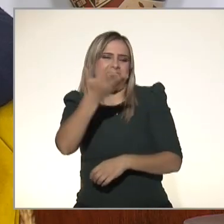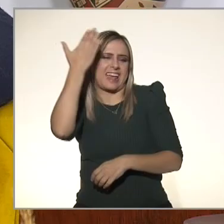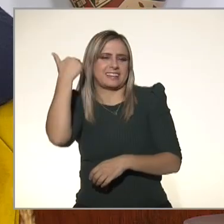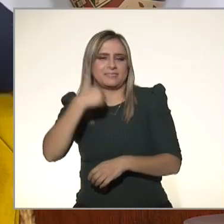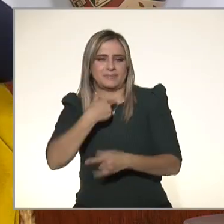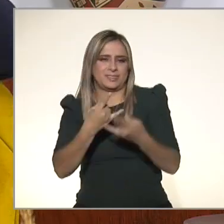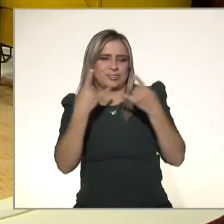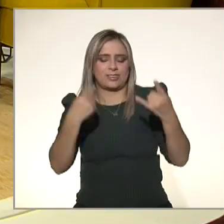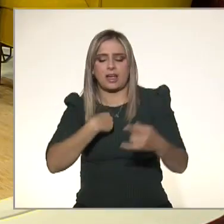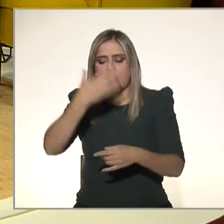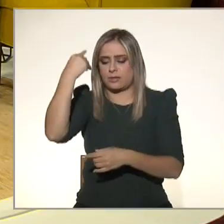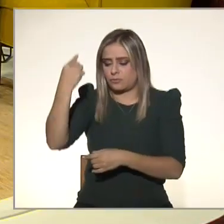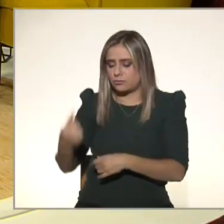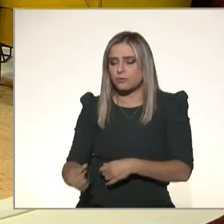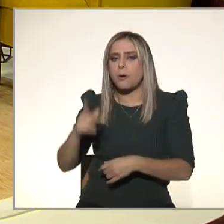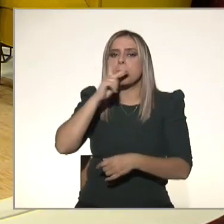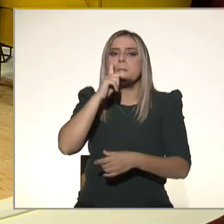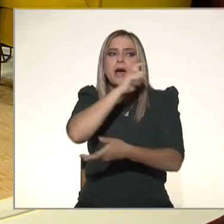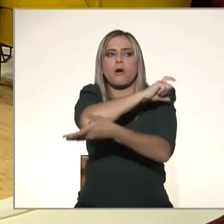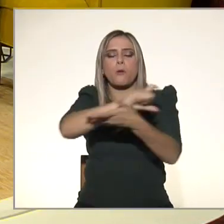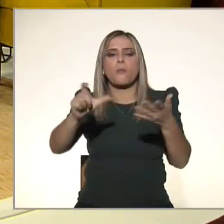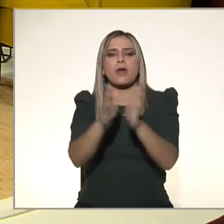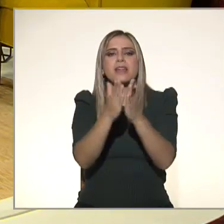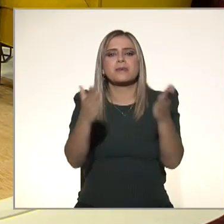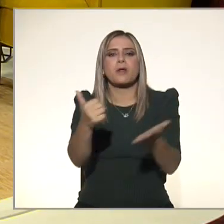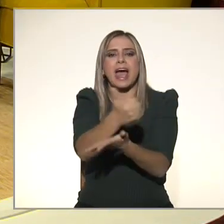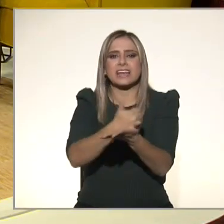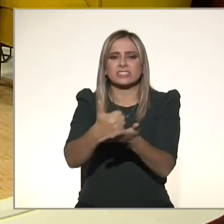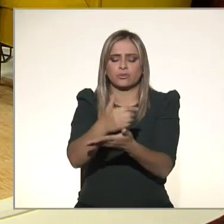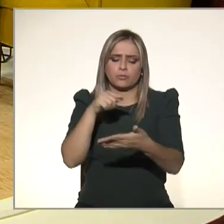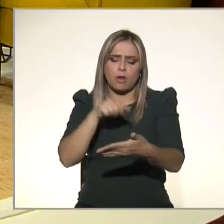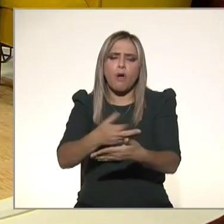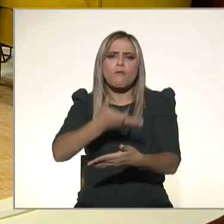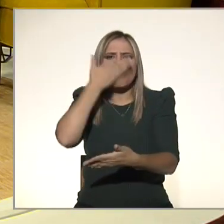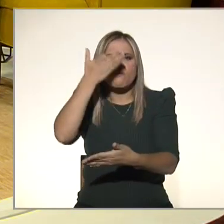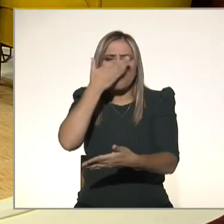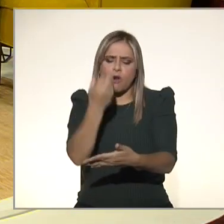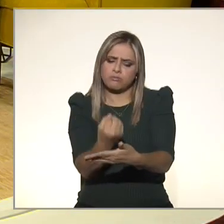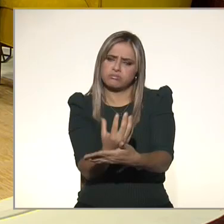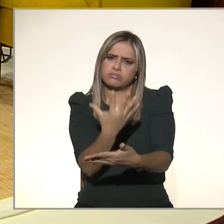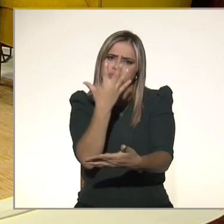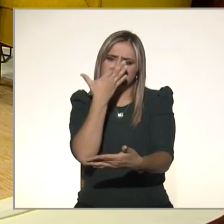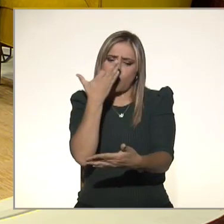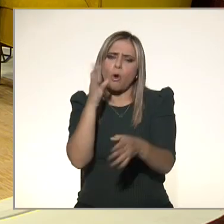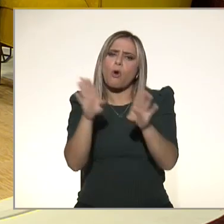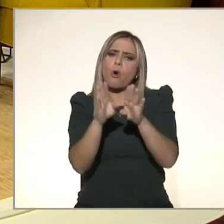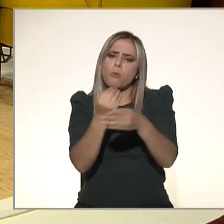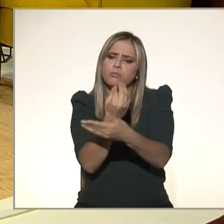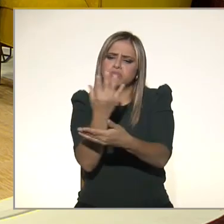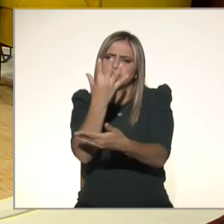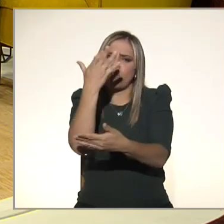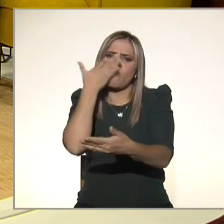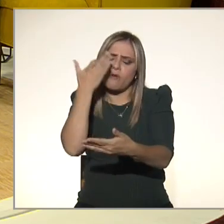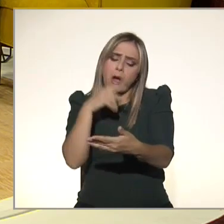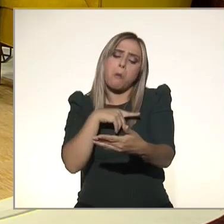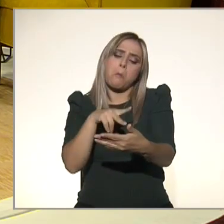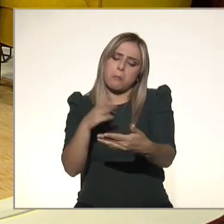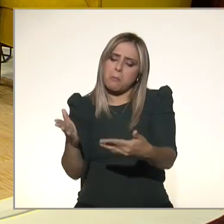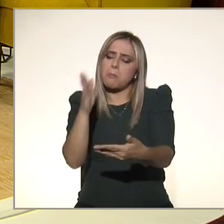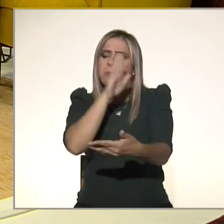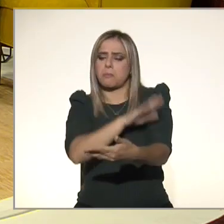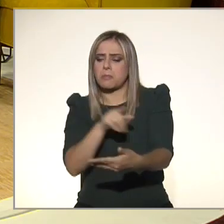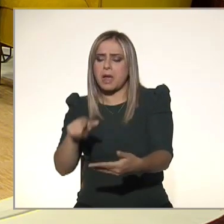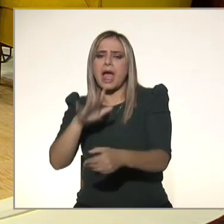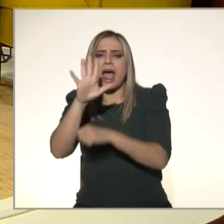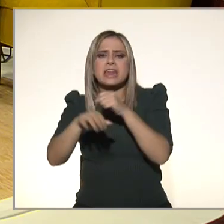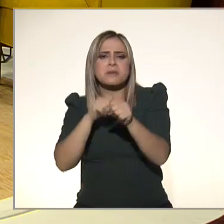chicos, yo y mis hermanas, mi papá nos compró un librito azul, que primero venía una flor y cómo llegaba, se polinizaba la flor, etcétera, y luego pasaba a un animalito, creo que